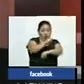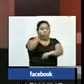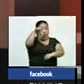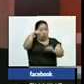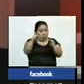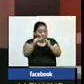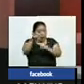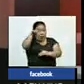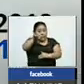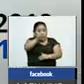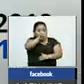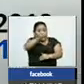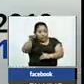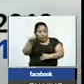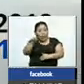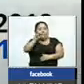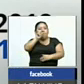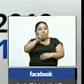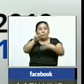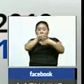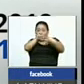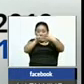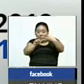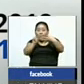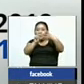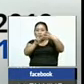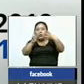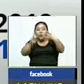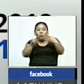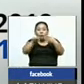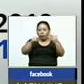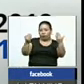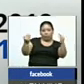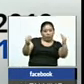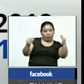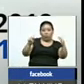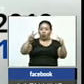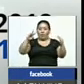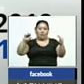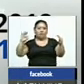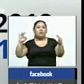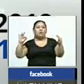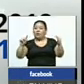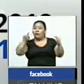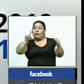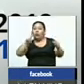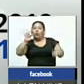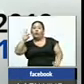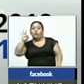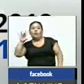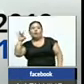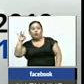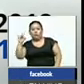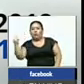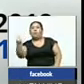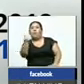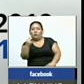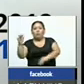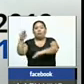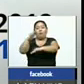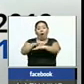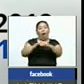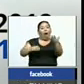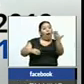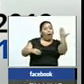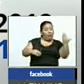semana, número 22, hacemos la comparación. Hasta el momento, en el 2019, 198 casos, mientras que en el